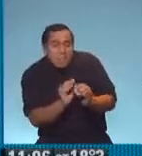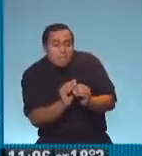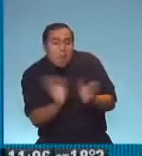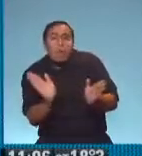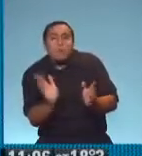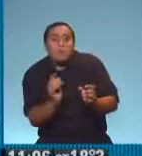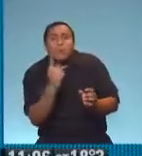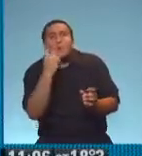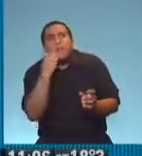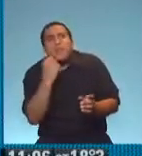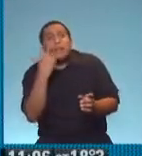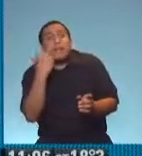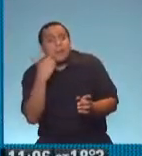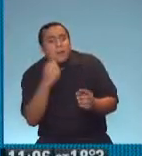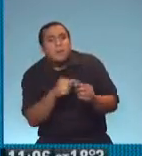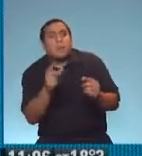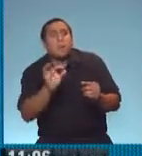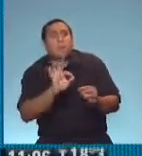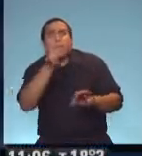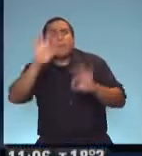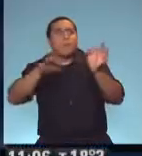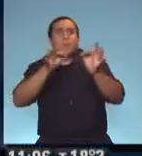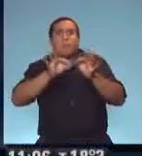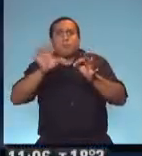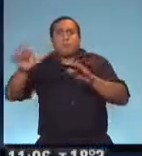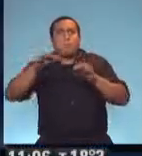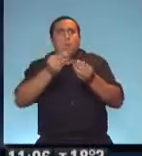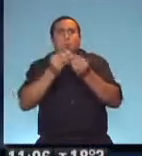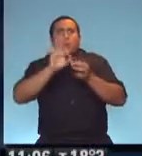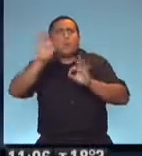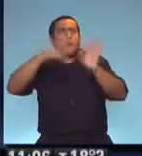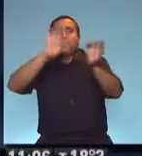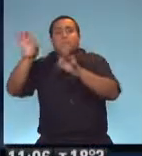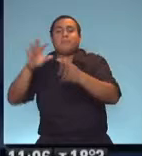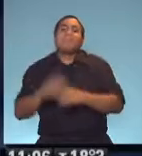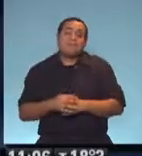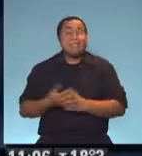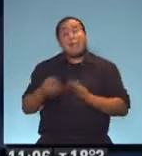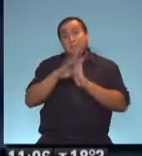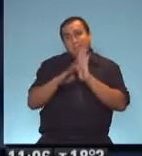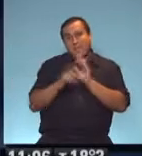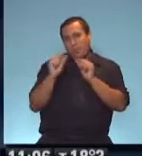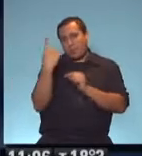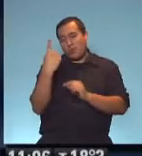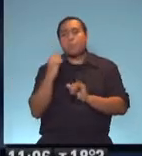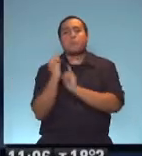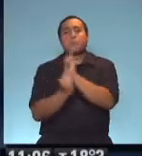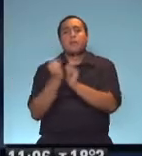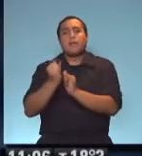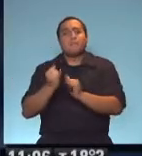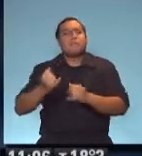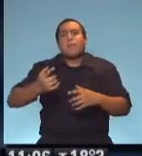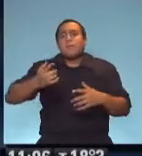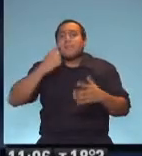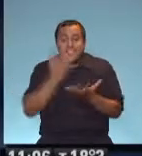1, 2 o 3 días y continúa el ciclo. Entonces claro, se sigue reproduciendo. Exacto. Entonces, medida 1, eliminar todo lo que tiene que